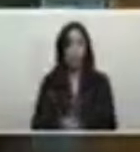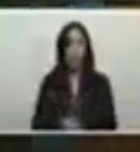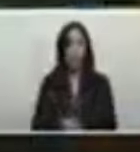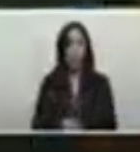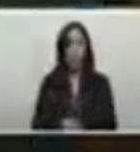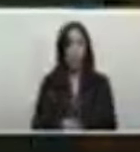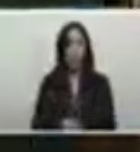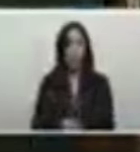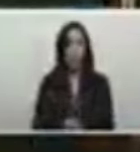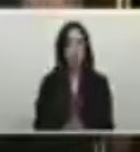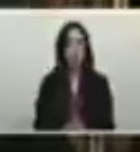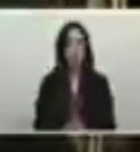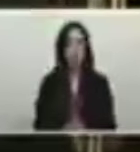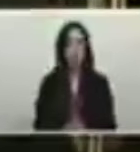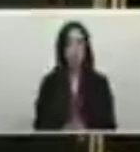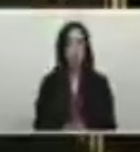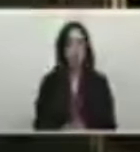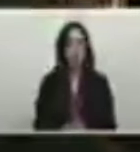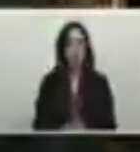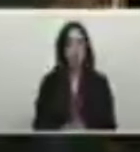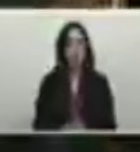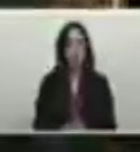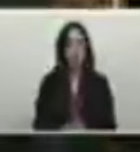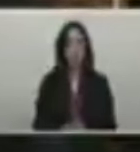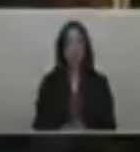inmediati no se dice